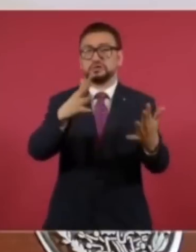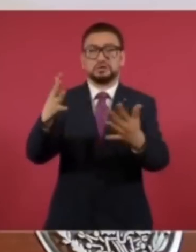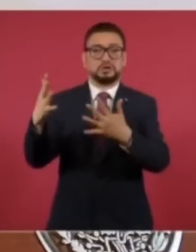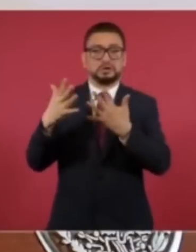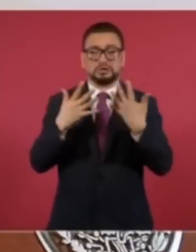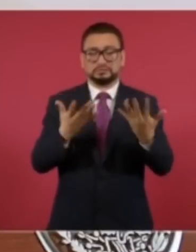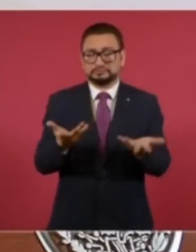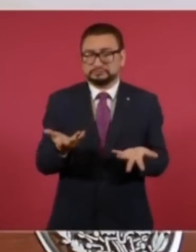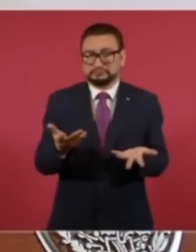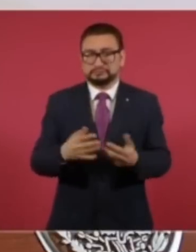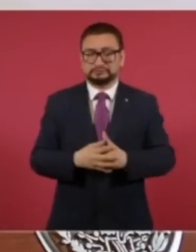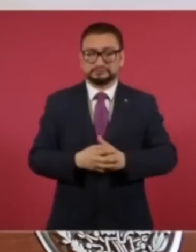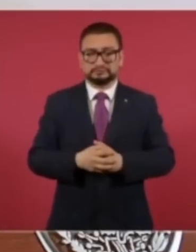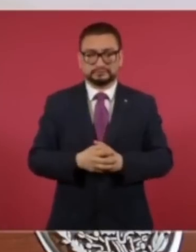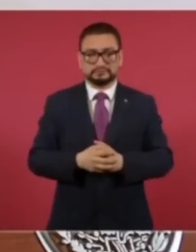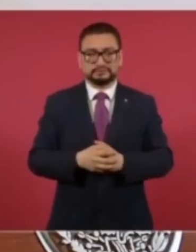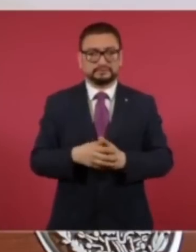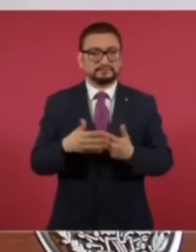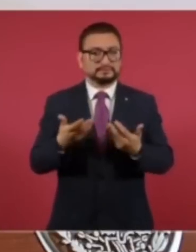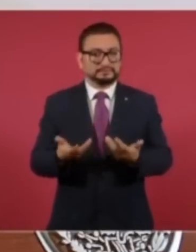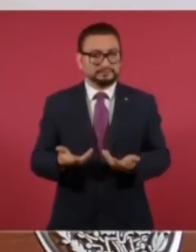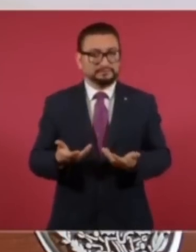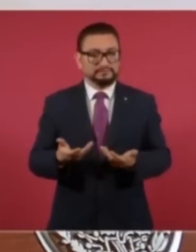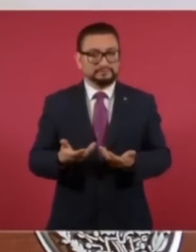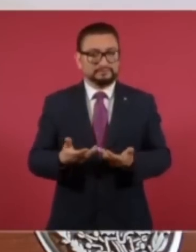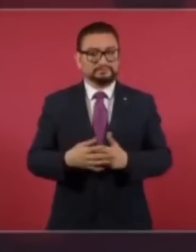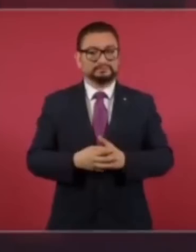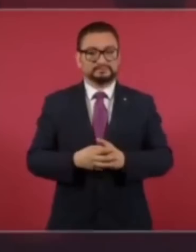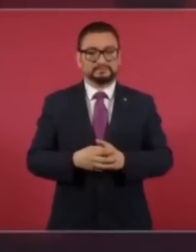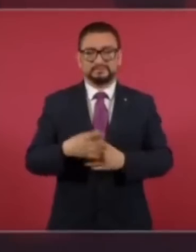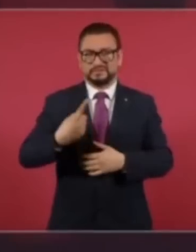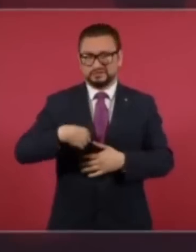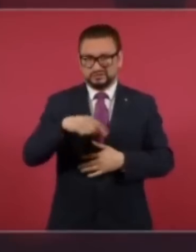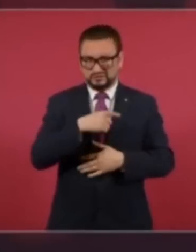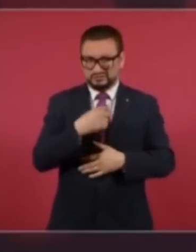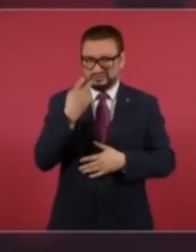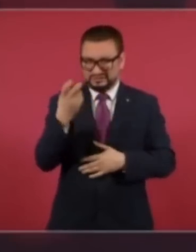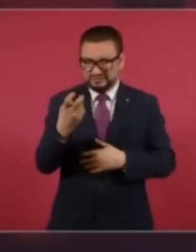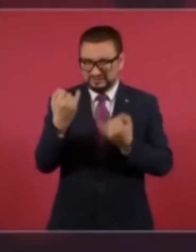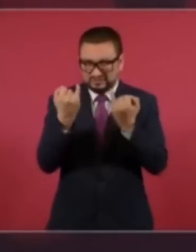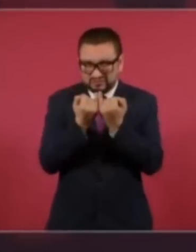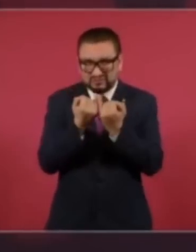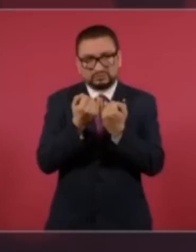lados. Entonces, dijimos, eso no.